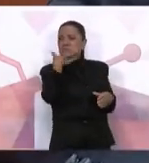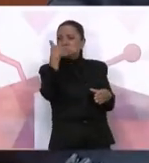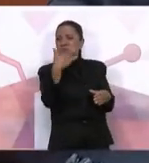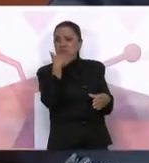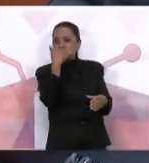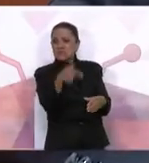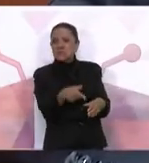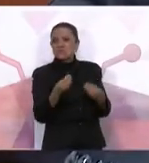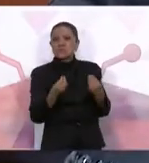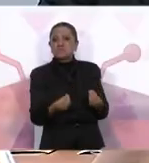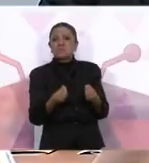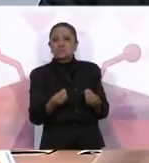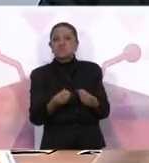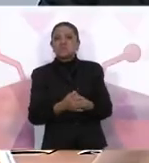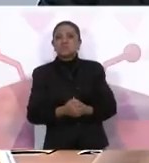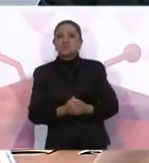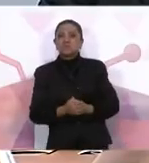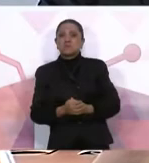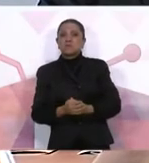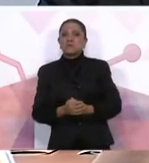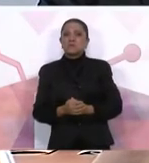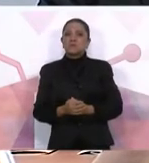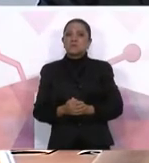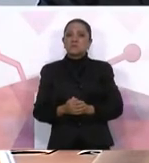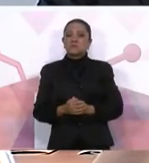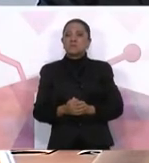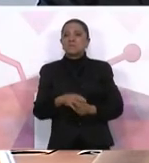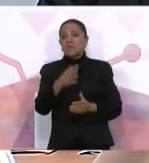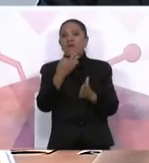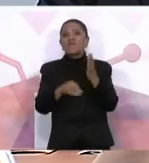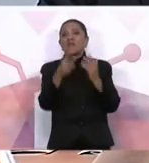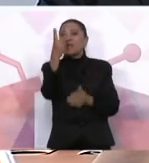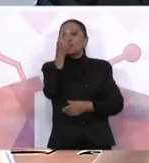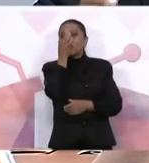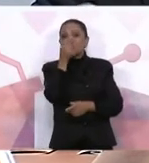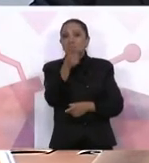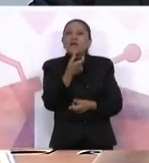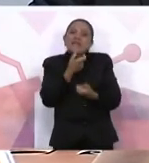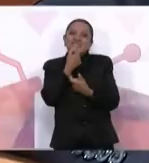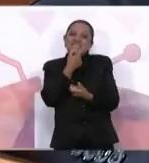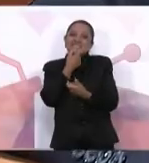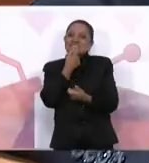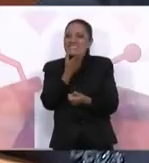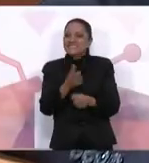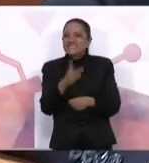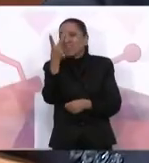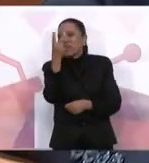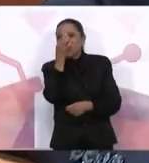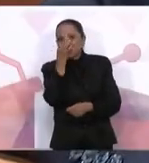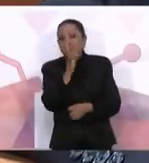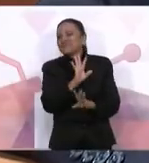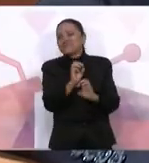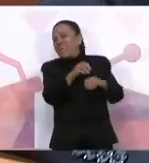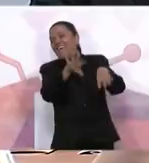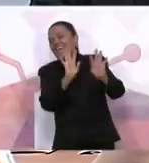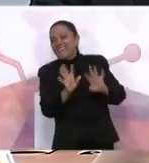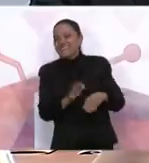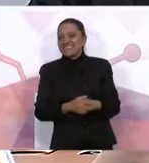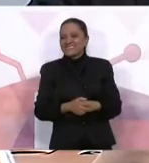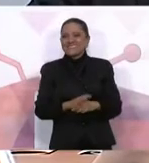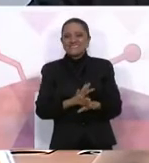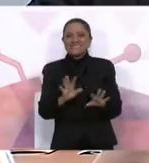no desea hacer uso de sus dos segundos restantes lo dejamos ahí lo dejamos ahí termina su tiempo gracias